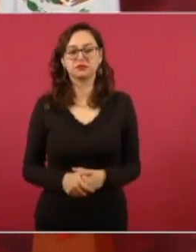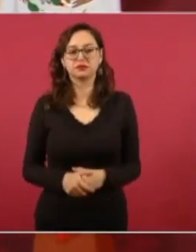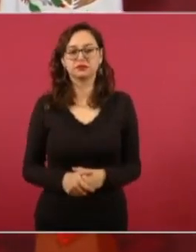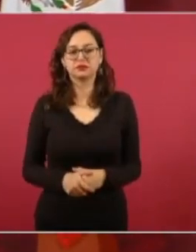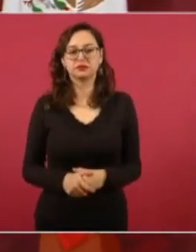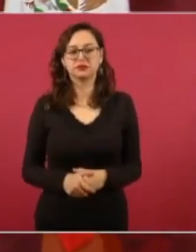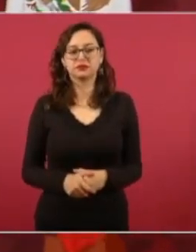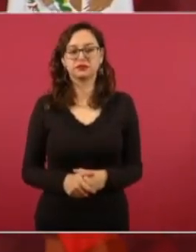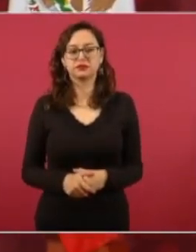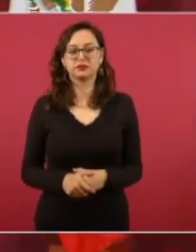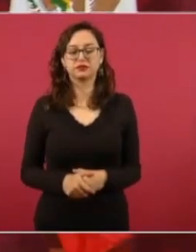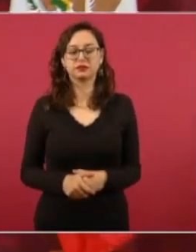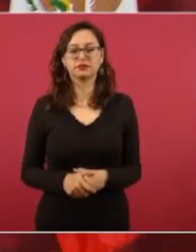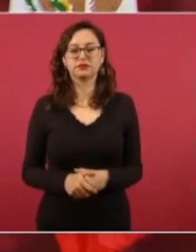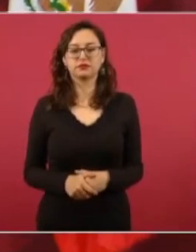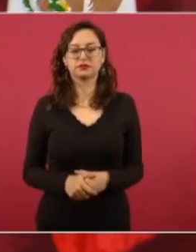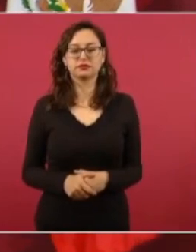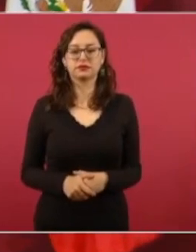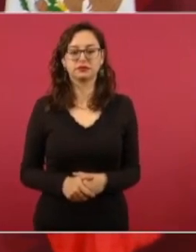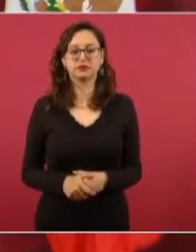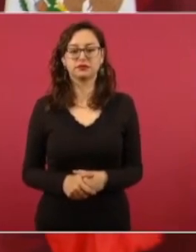No se quedó